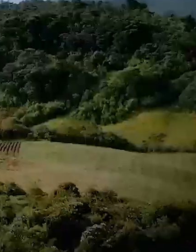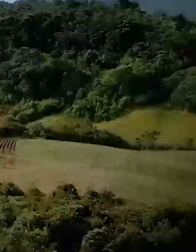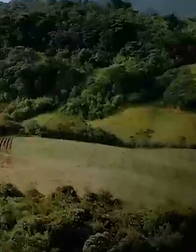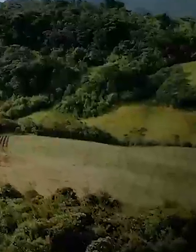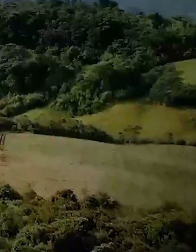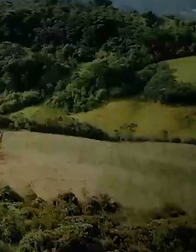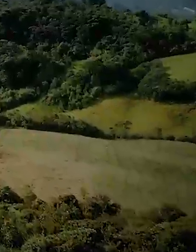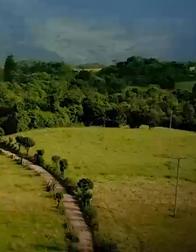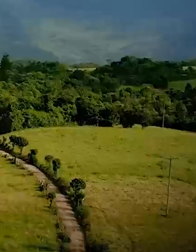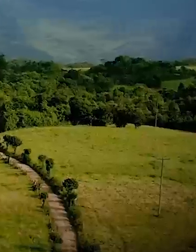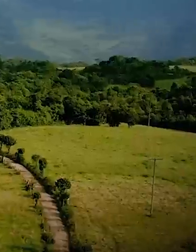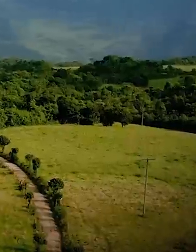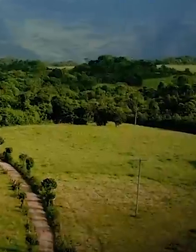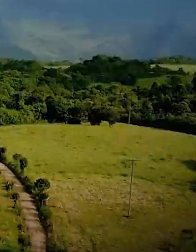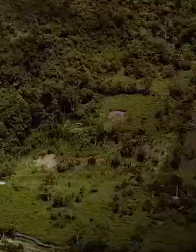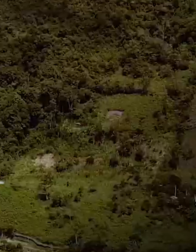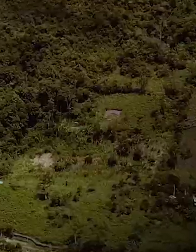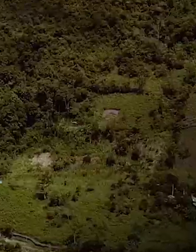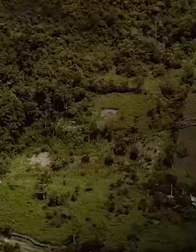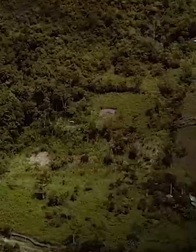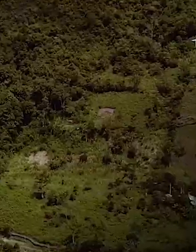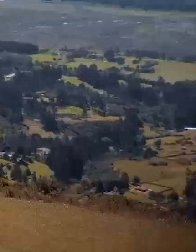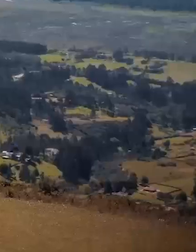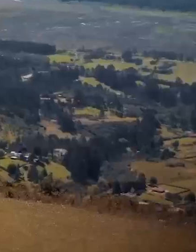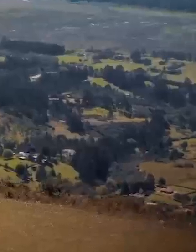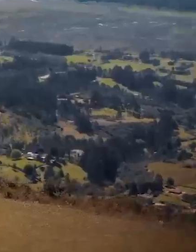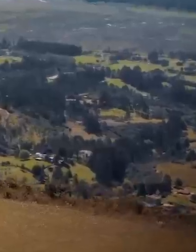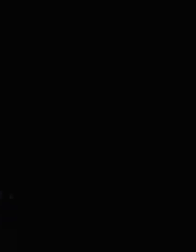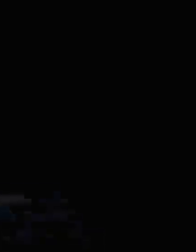Descubre Cundinamarca, la tierra del dorado.